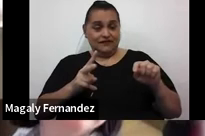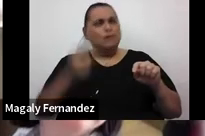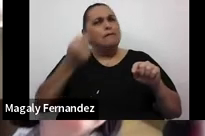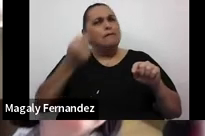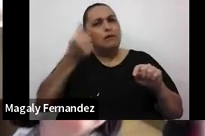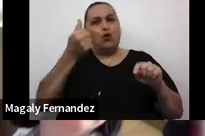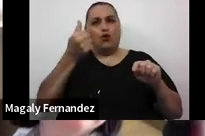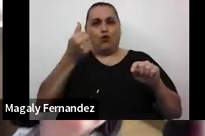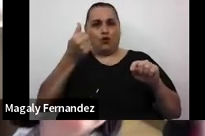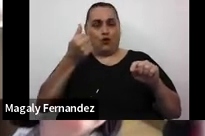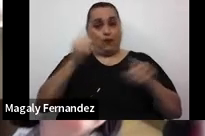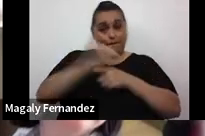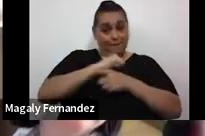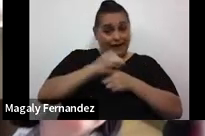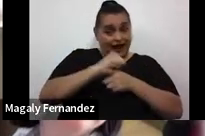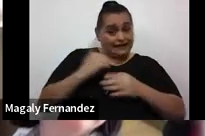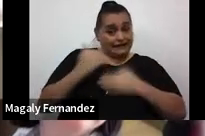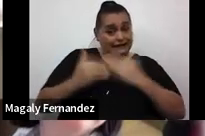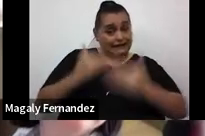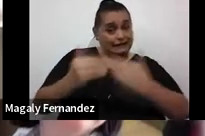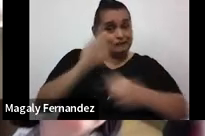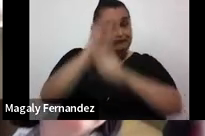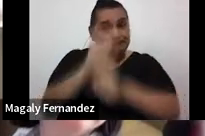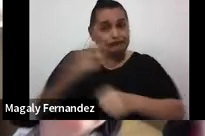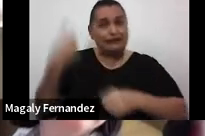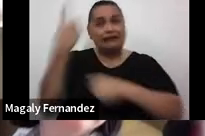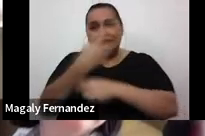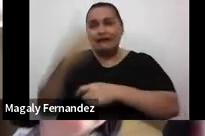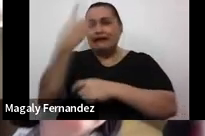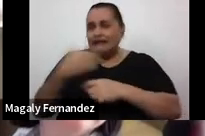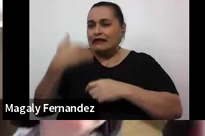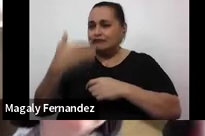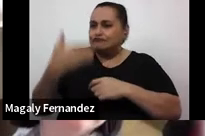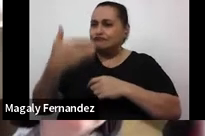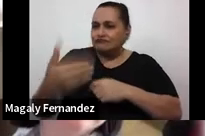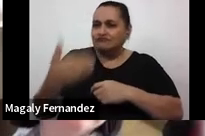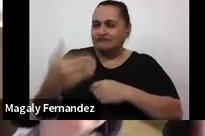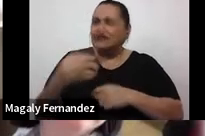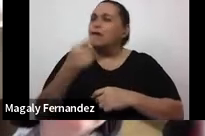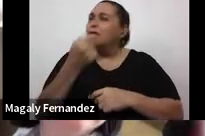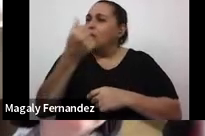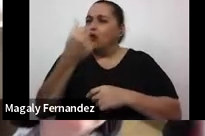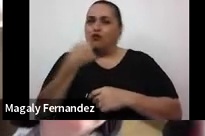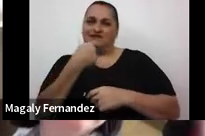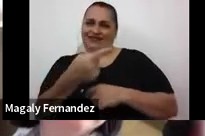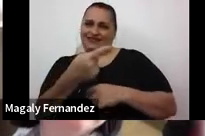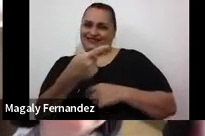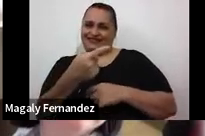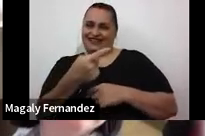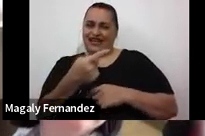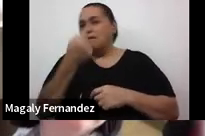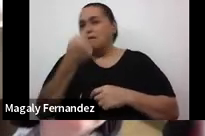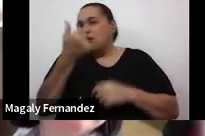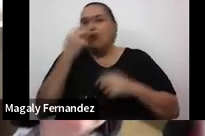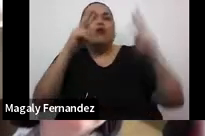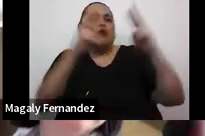lo que se en la práctica en lo cotidiano en lo en el día a día lo que se dice al respecto y lo que se lo que